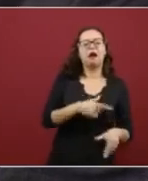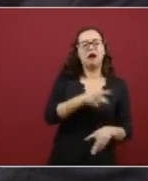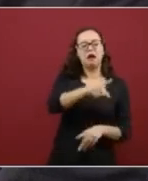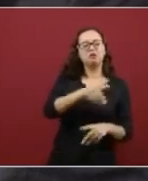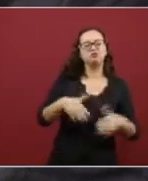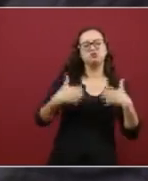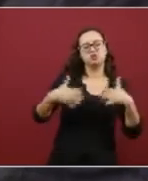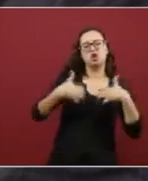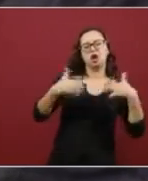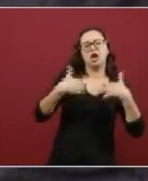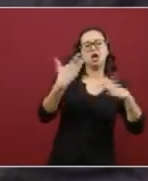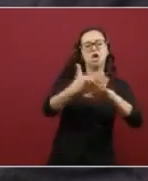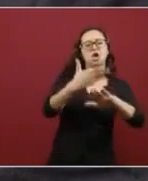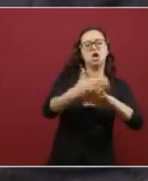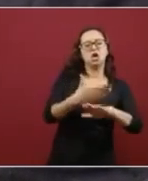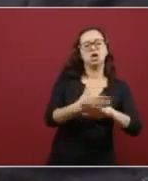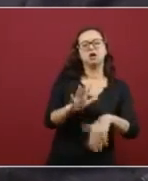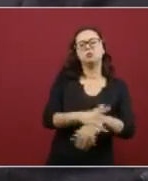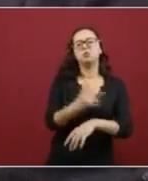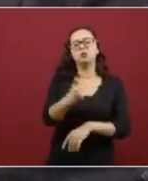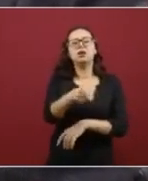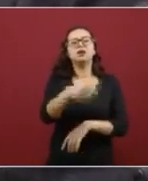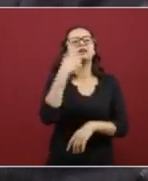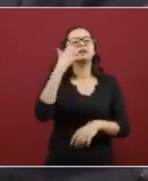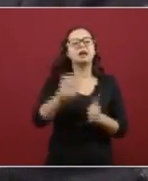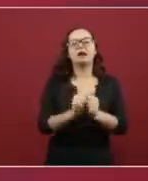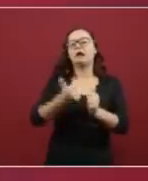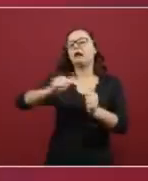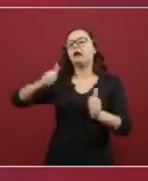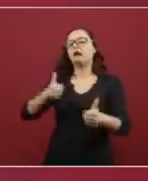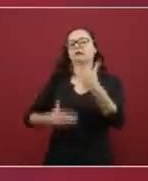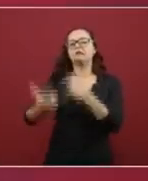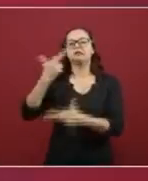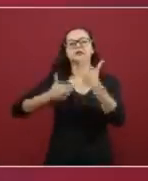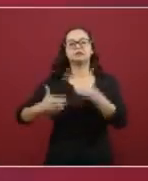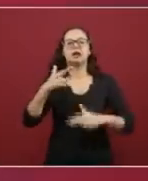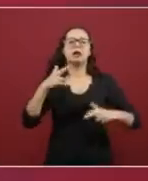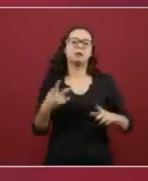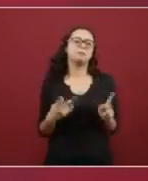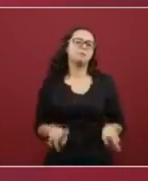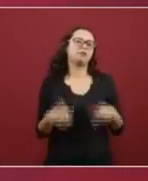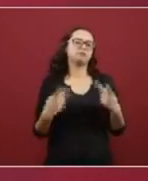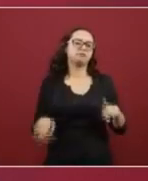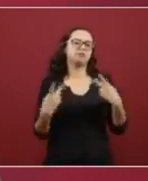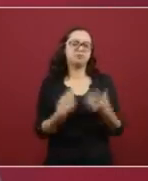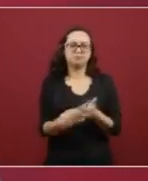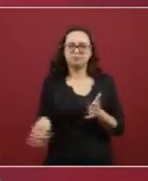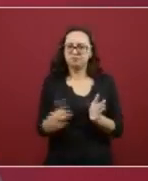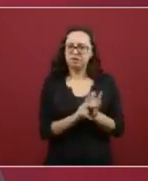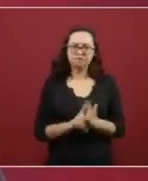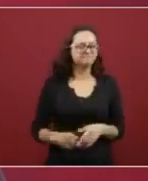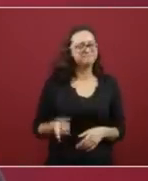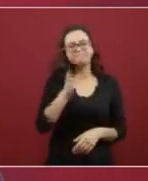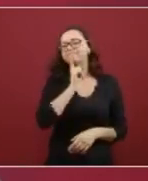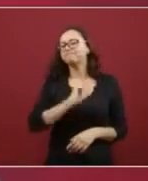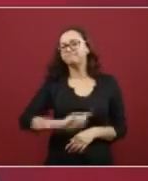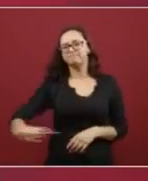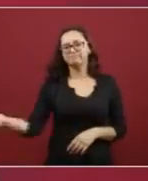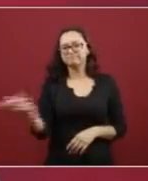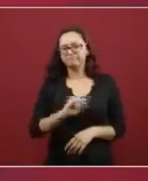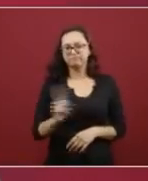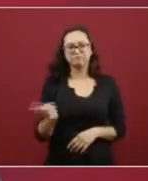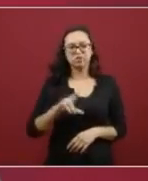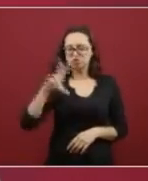porque se quería regresar al pasado de la venta de las plazas. Pues no. No es eso